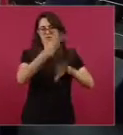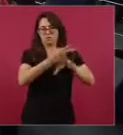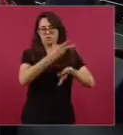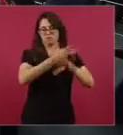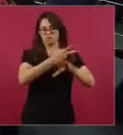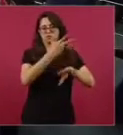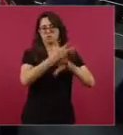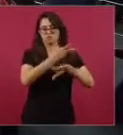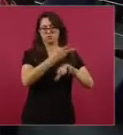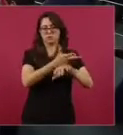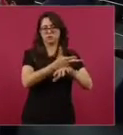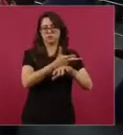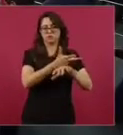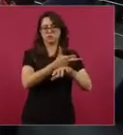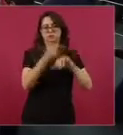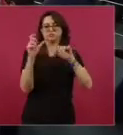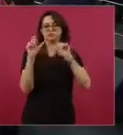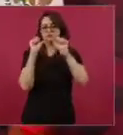los convoca